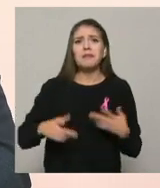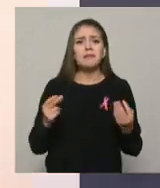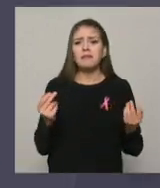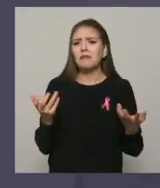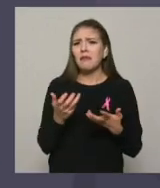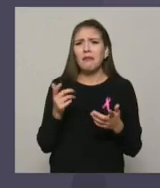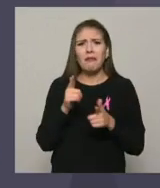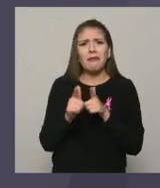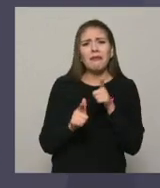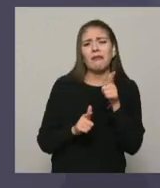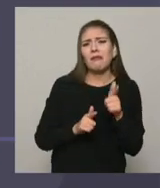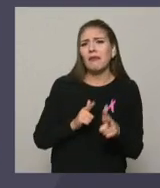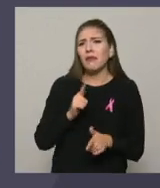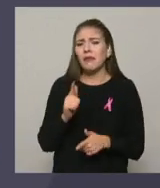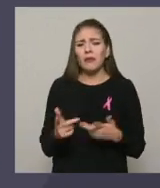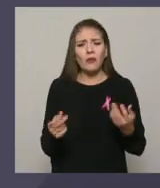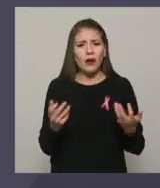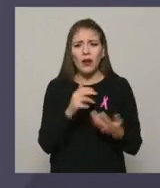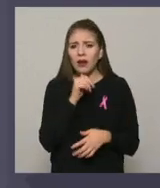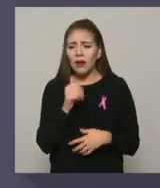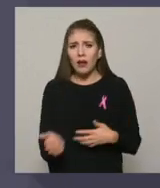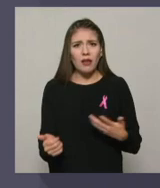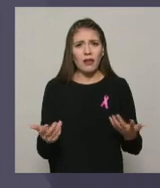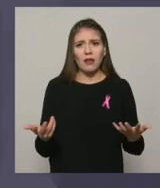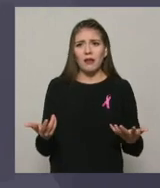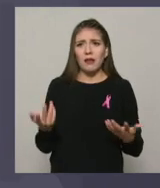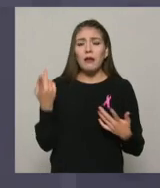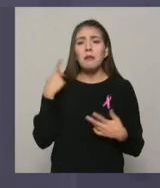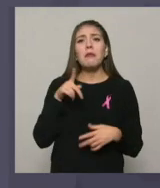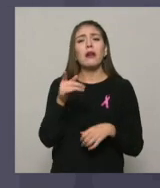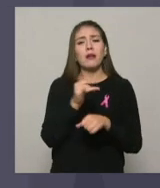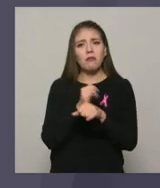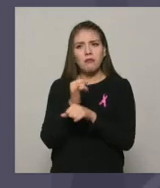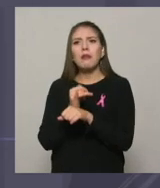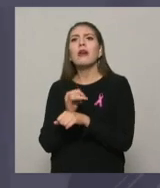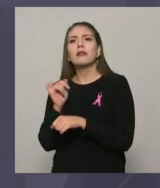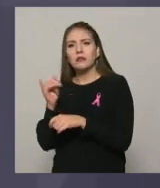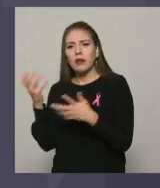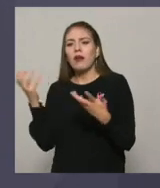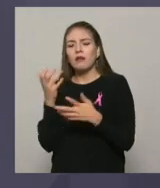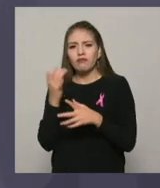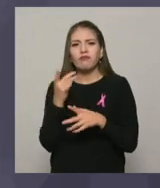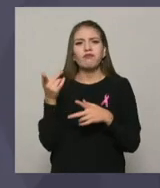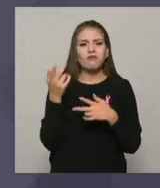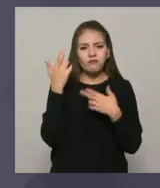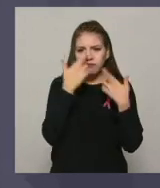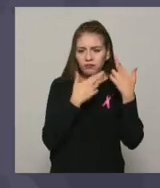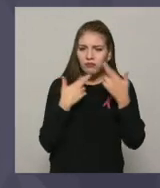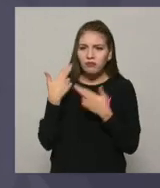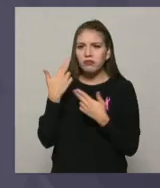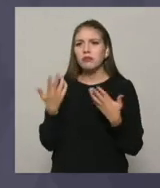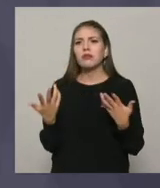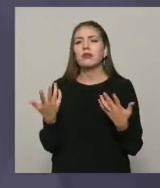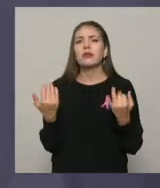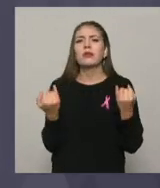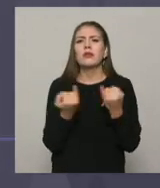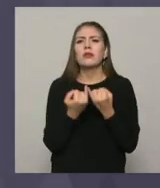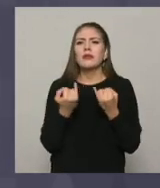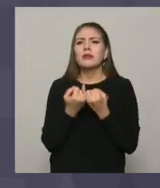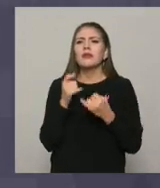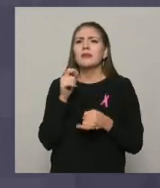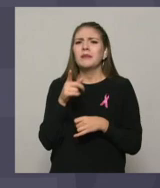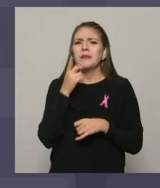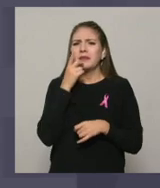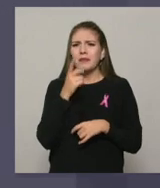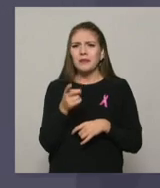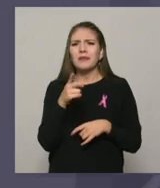no ha podido responder. Pero los investigadores sí lo están tomando. Otro asunto es el de la inteligencia artificial, ¿no? Que cada